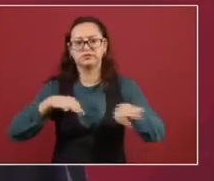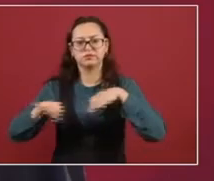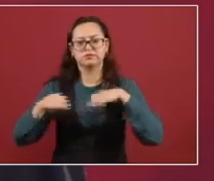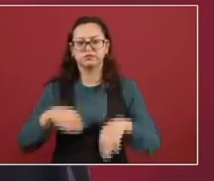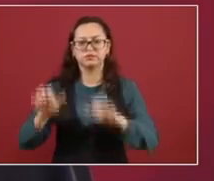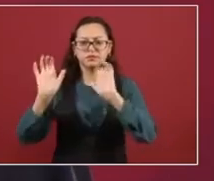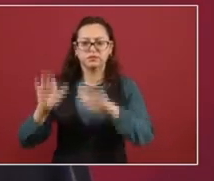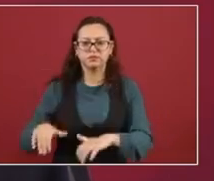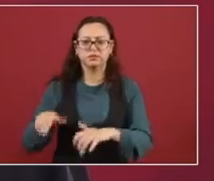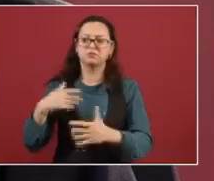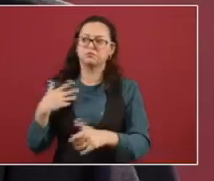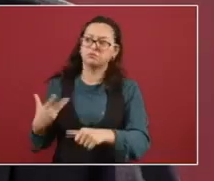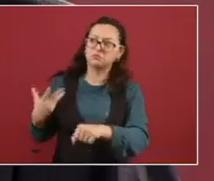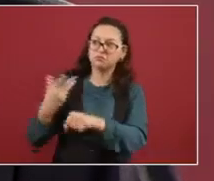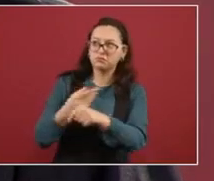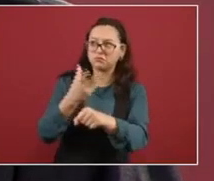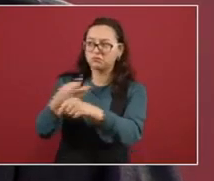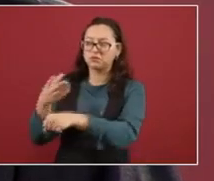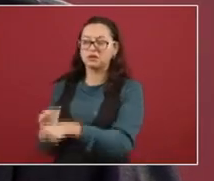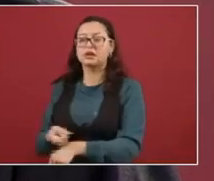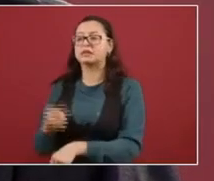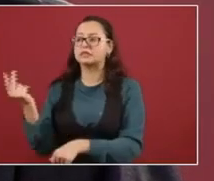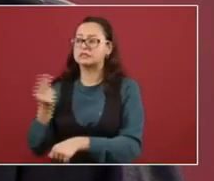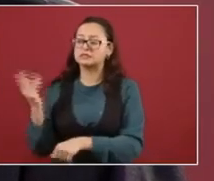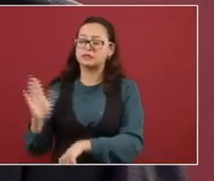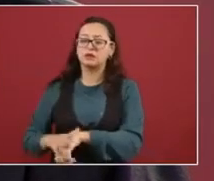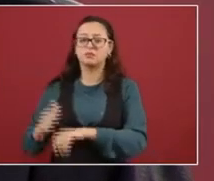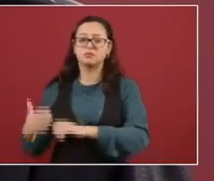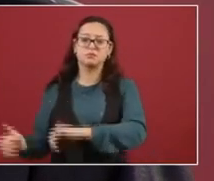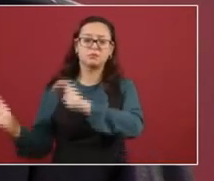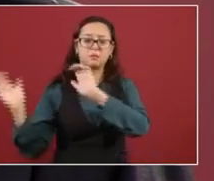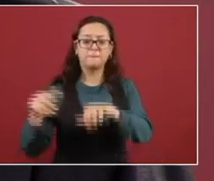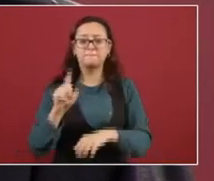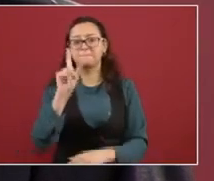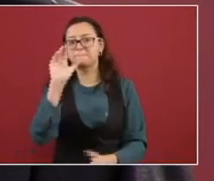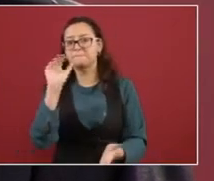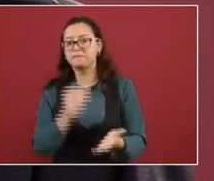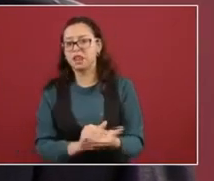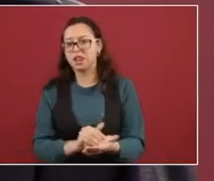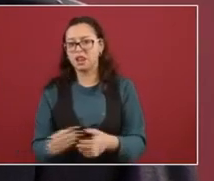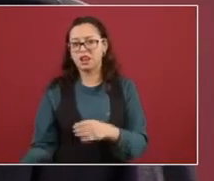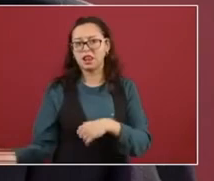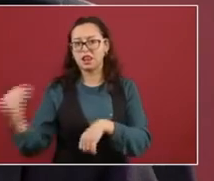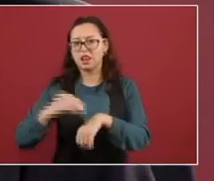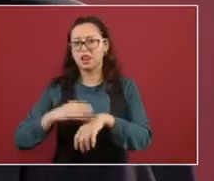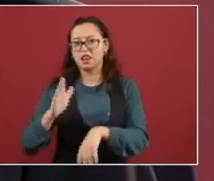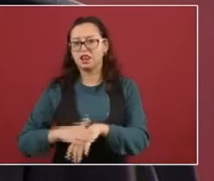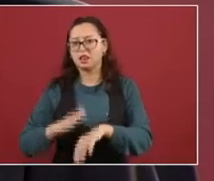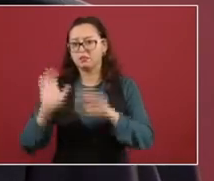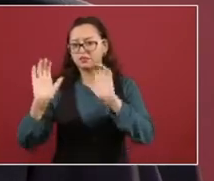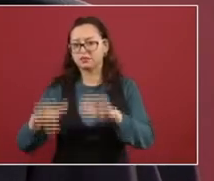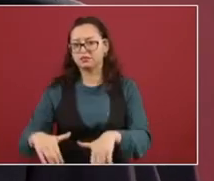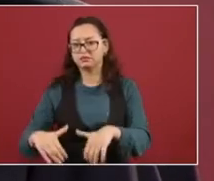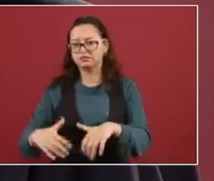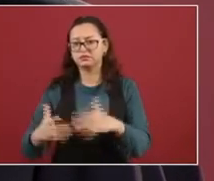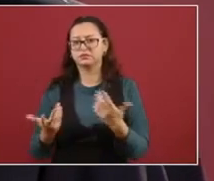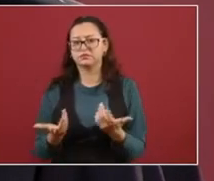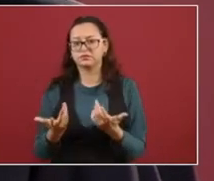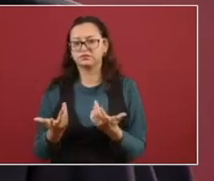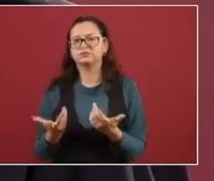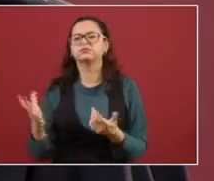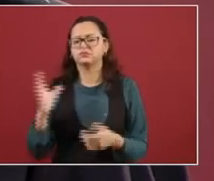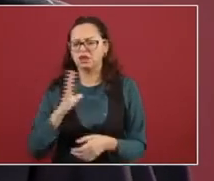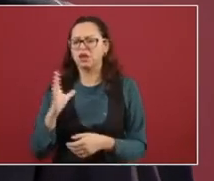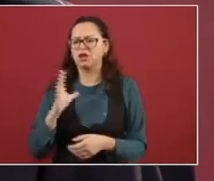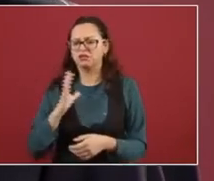y para la rehabilitación vamos a requerir 1.000 más que se tienen, que